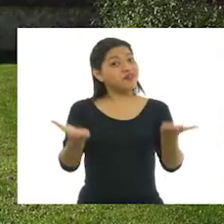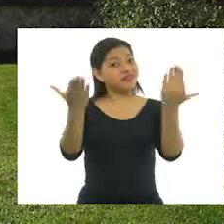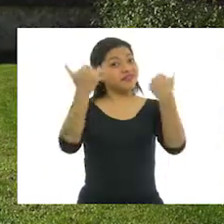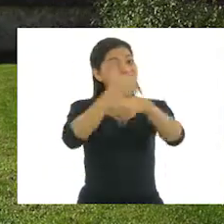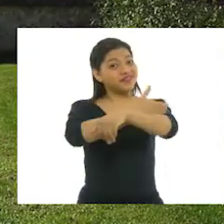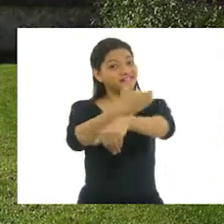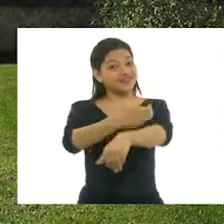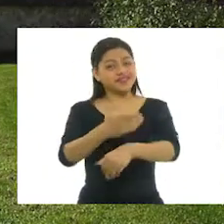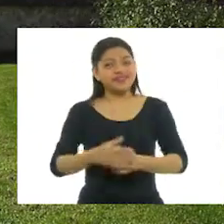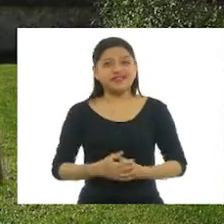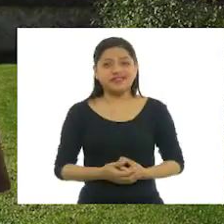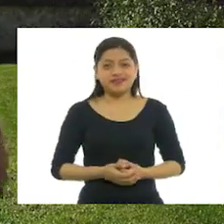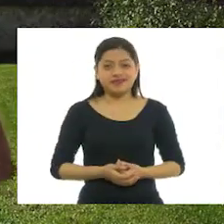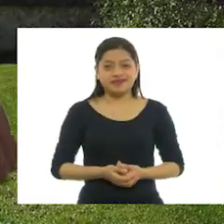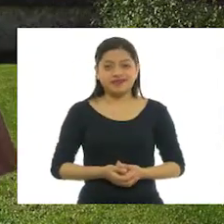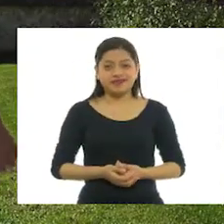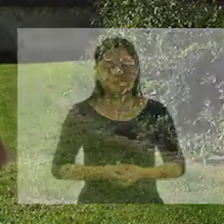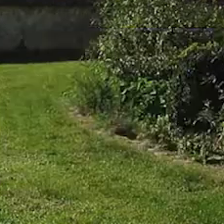¡Acompáñanos!